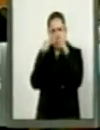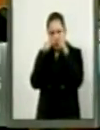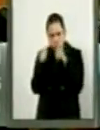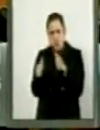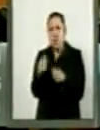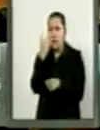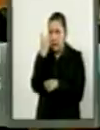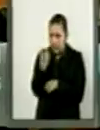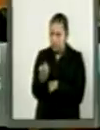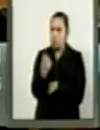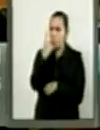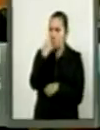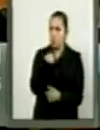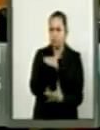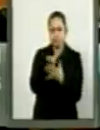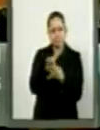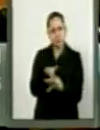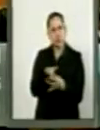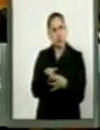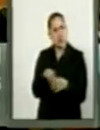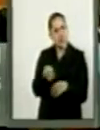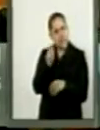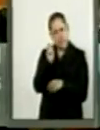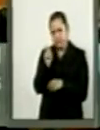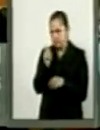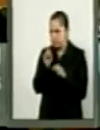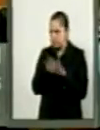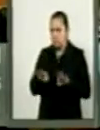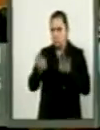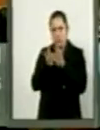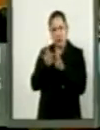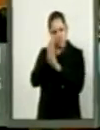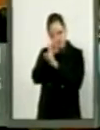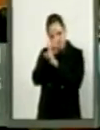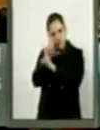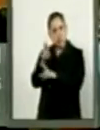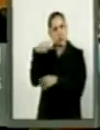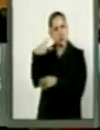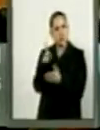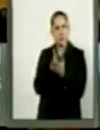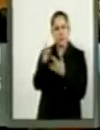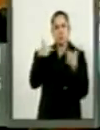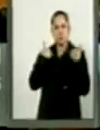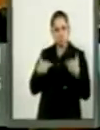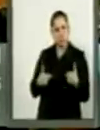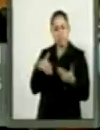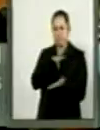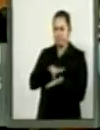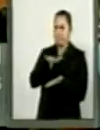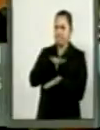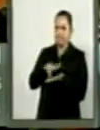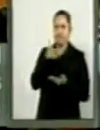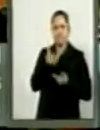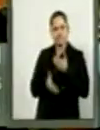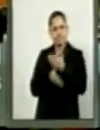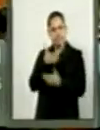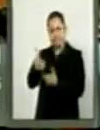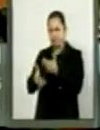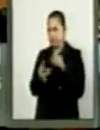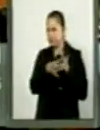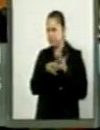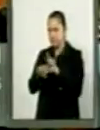respetar el principio de progresividad de los derechos humanos. Y así, debemos entender la génesis y la finalidad de esta